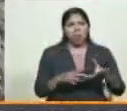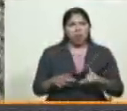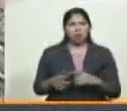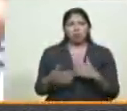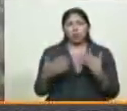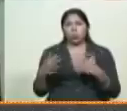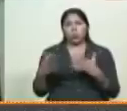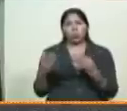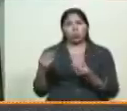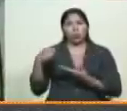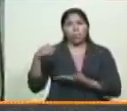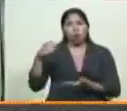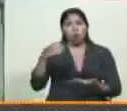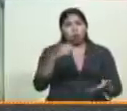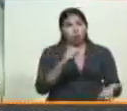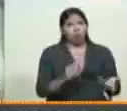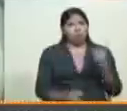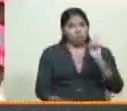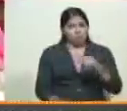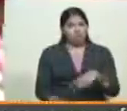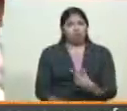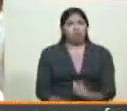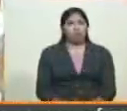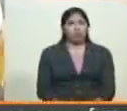bonos de protección.